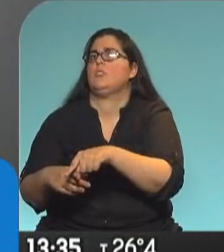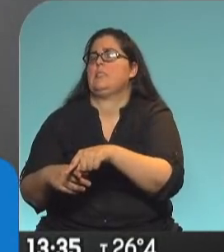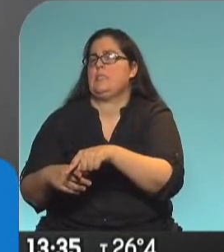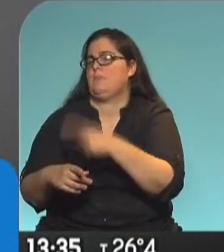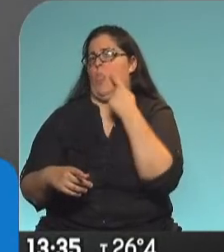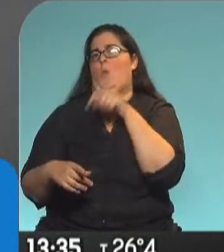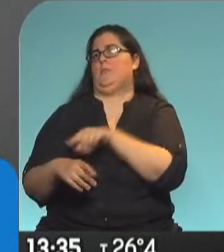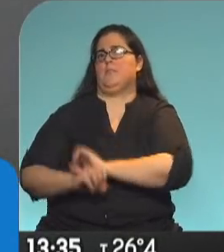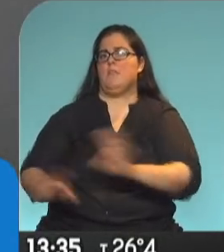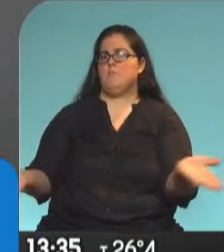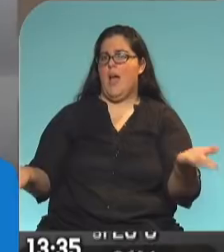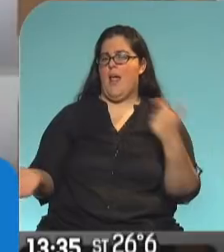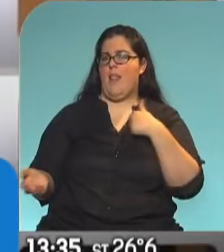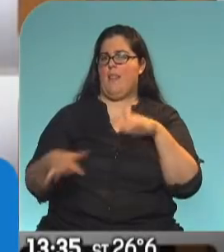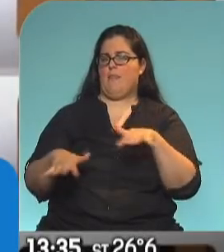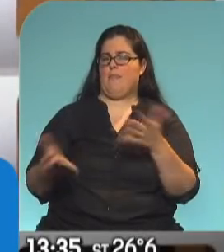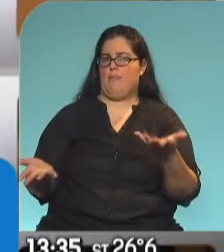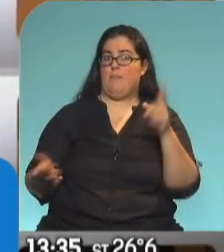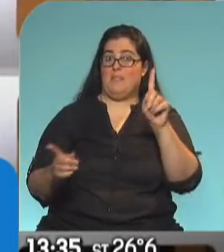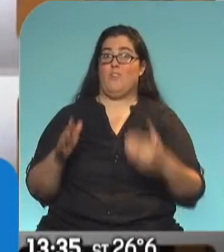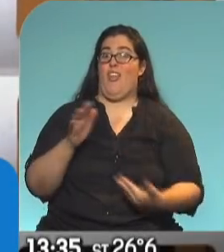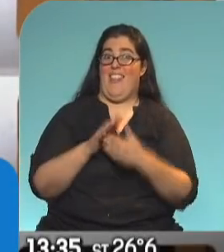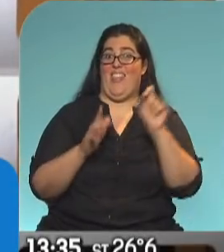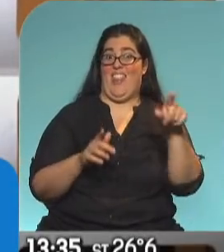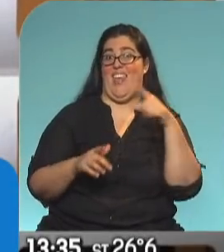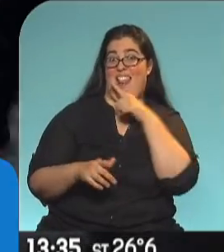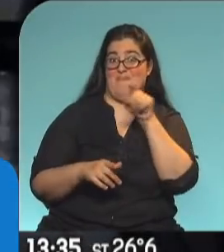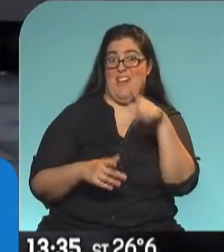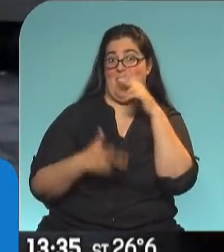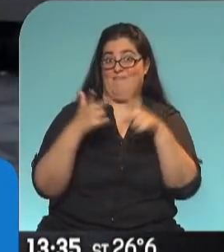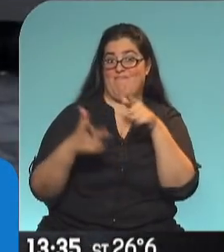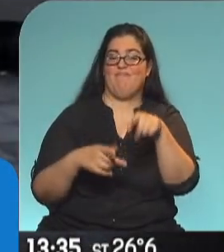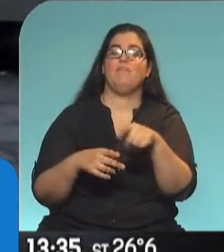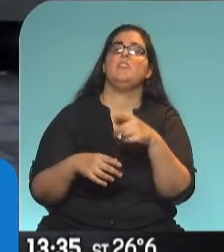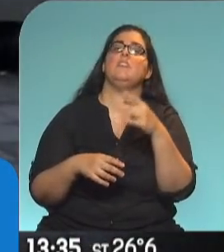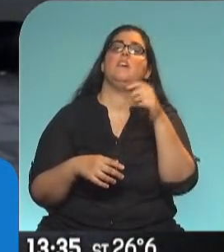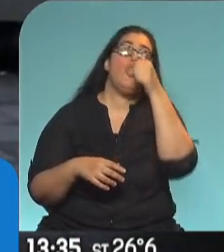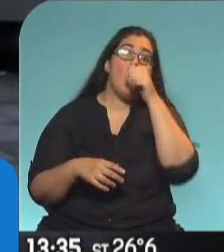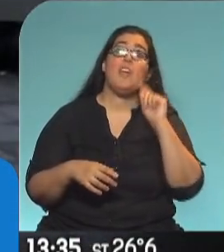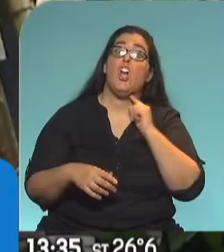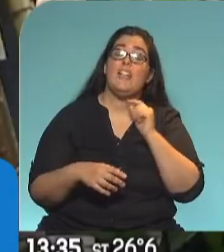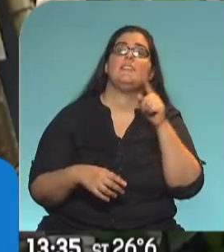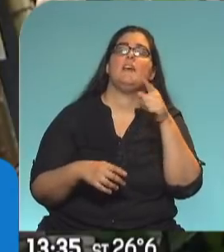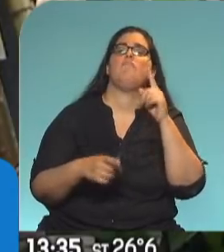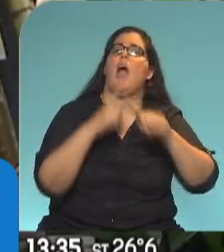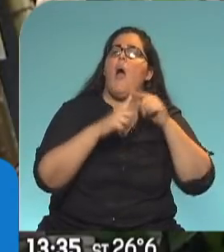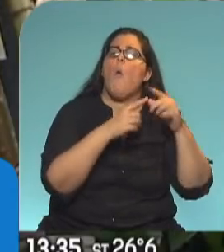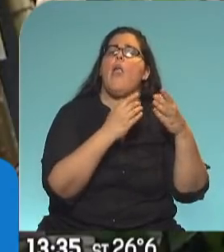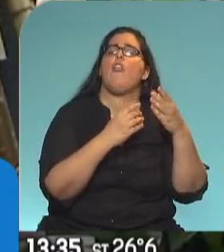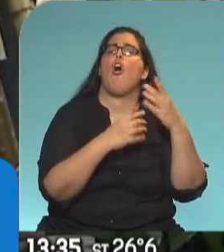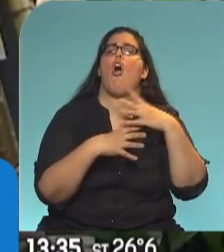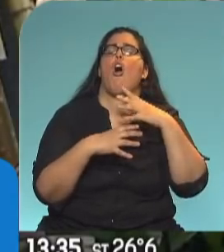hecho algo mal, advertía la líder germana. El domingo 13, Merkel acordó con los 16 gobernadores de los